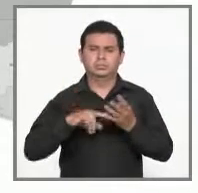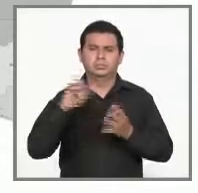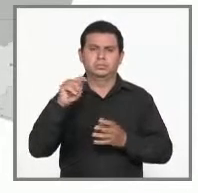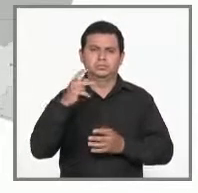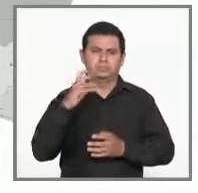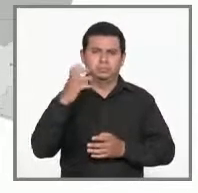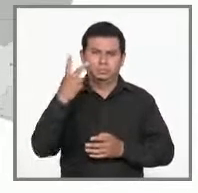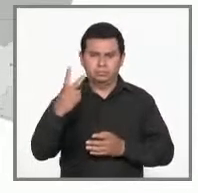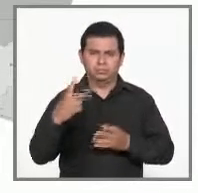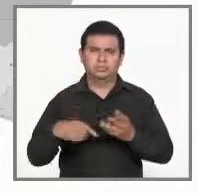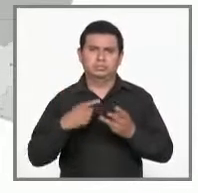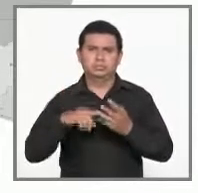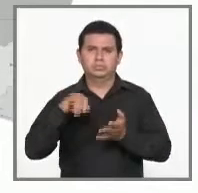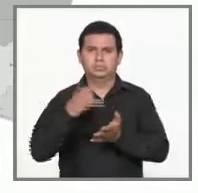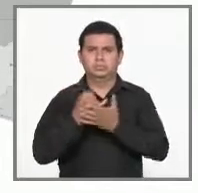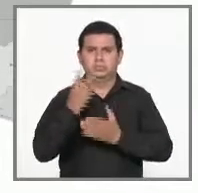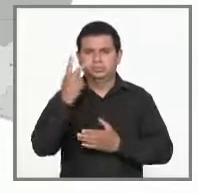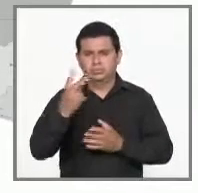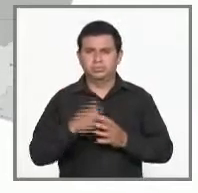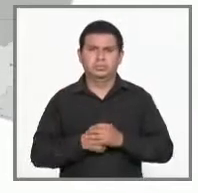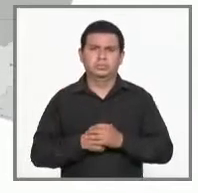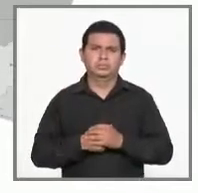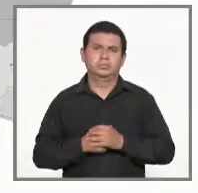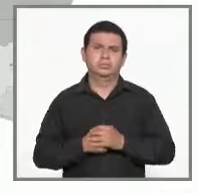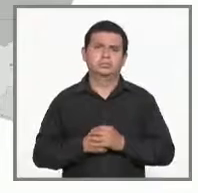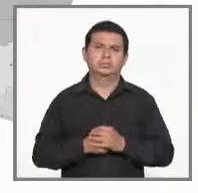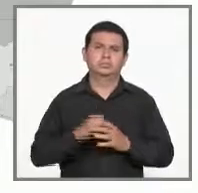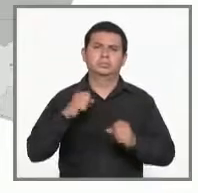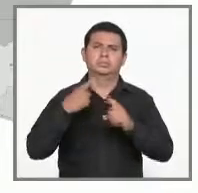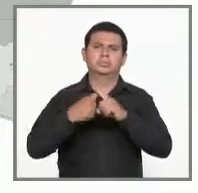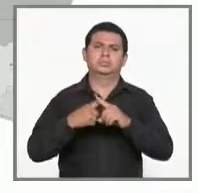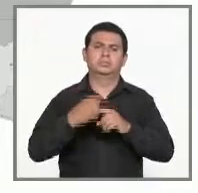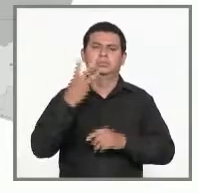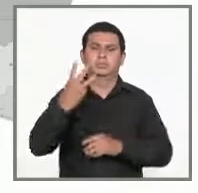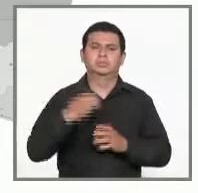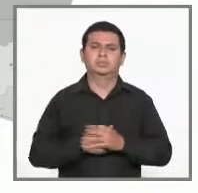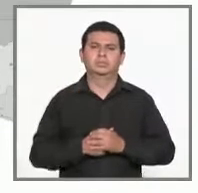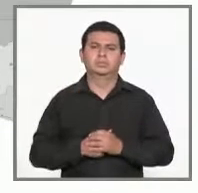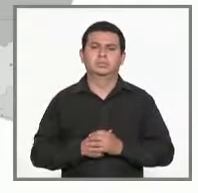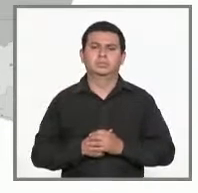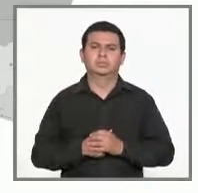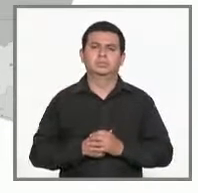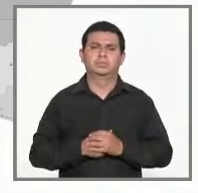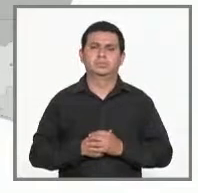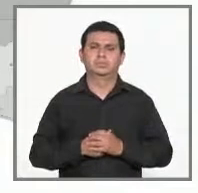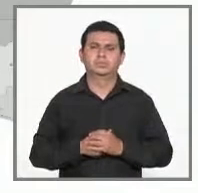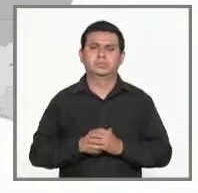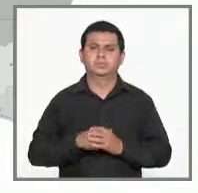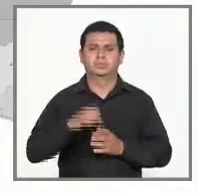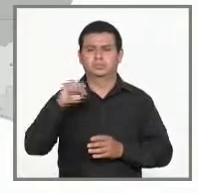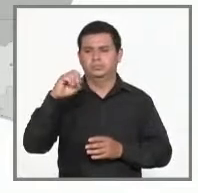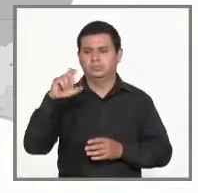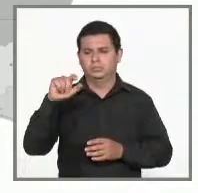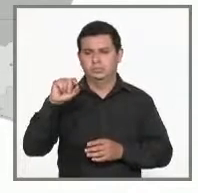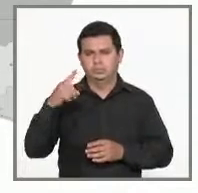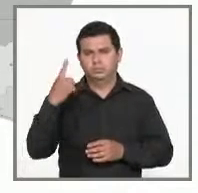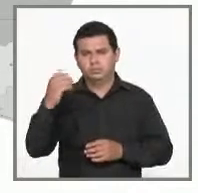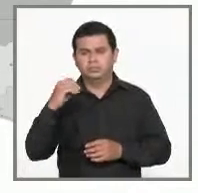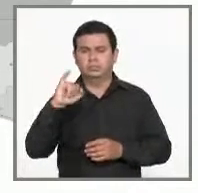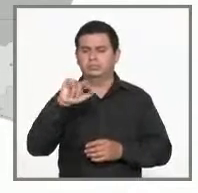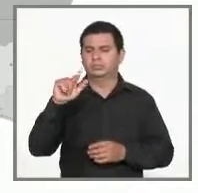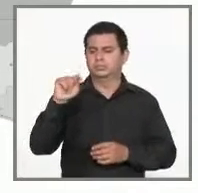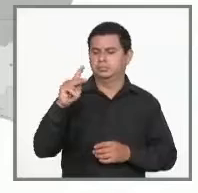2 juchitán de zaragoza 2 salina cruz 3 y el barrio de la sociedad 1 con asunción ixtaltepec